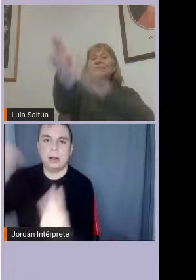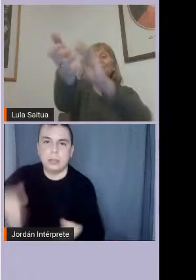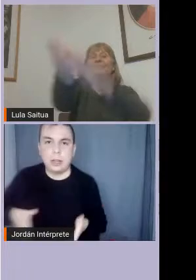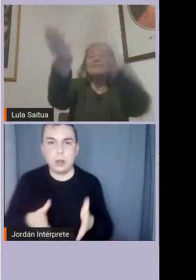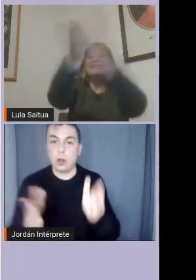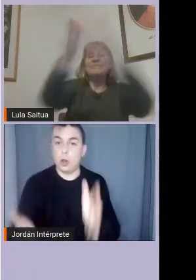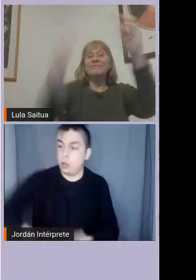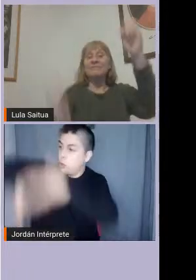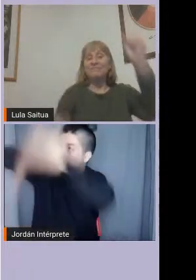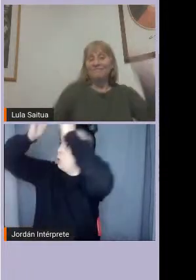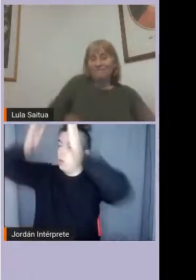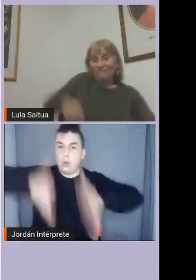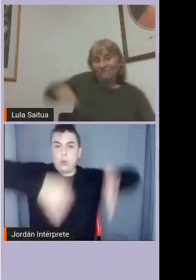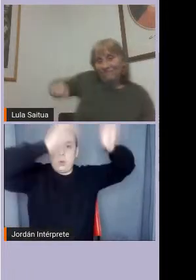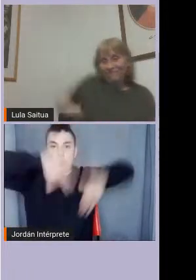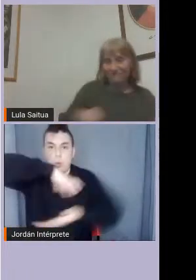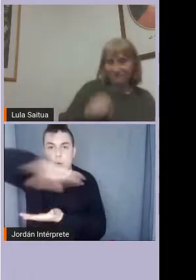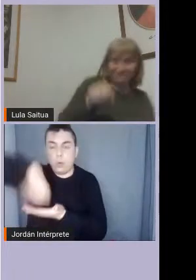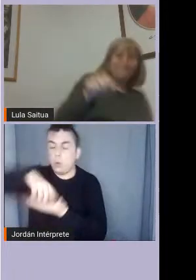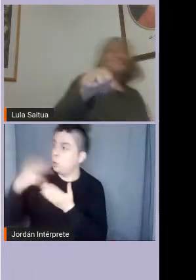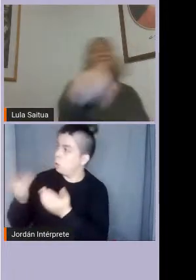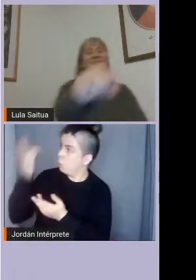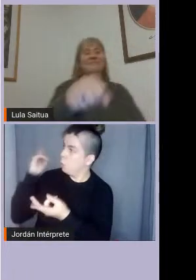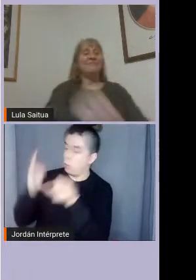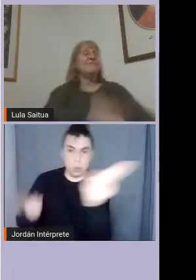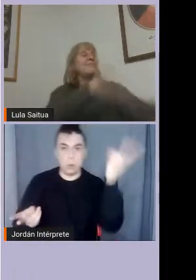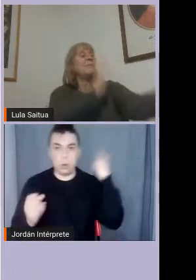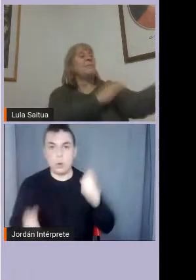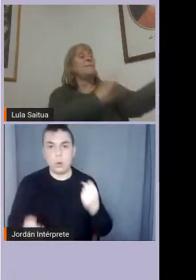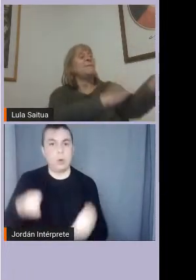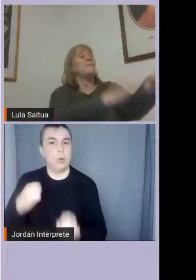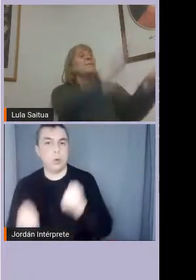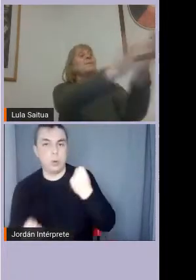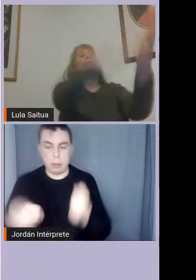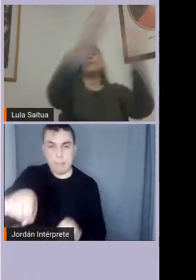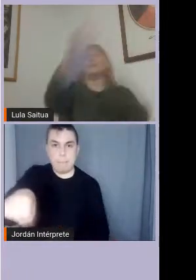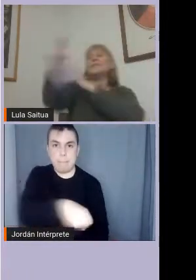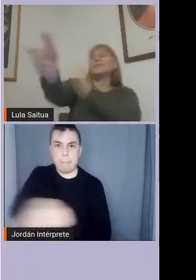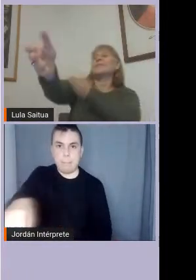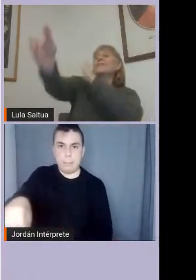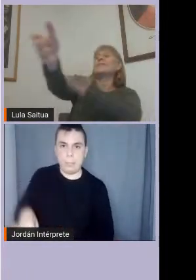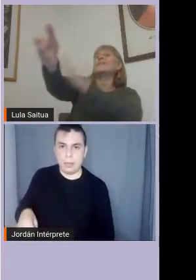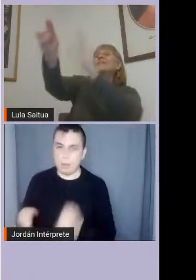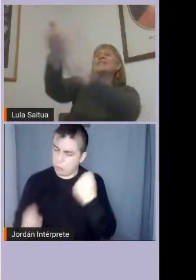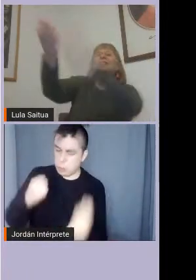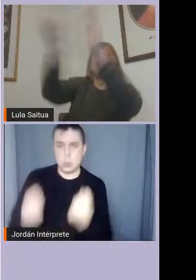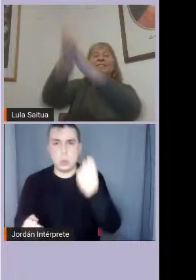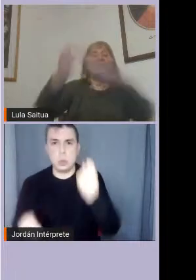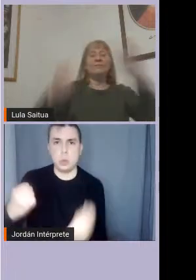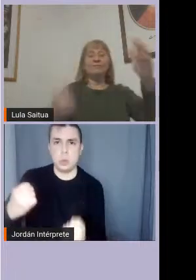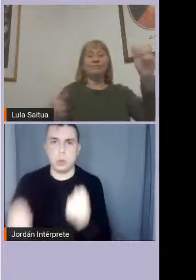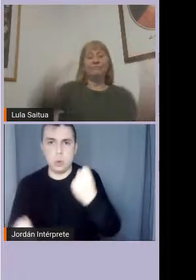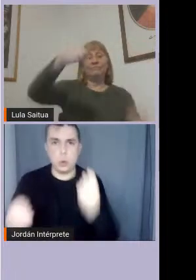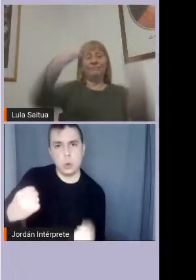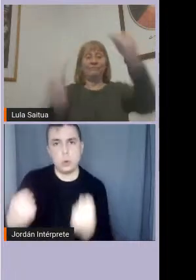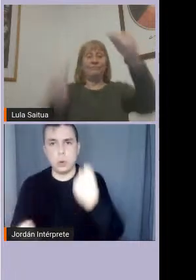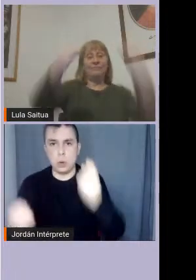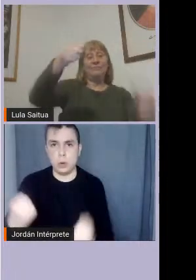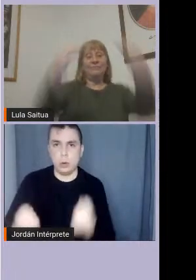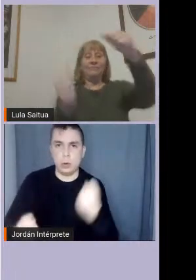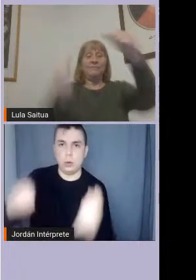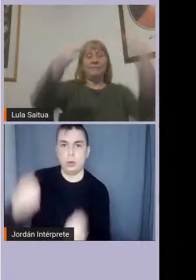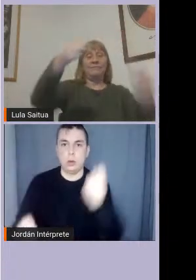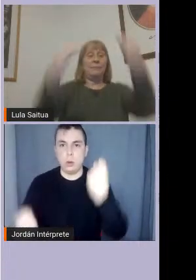ciudad. Engancho en primera, acelera conductor. En el auto